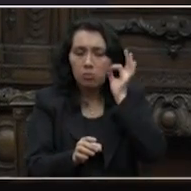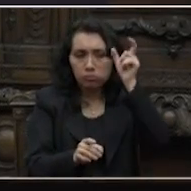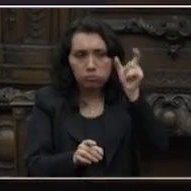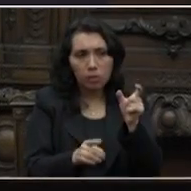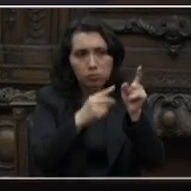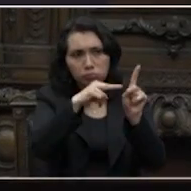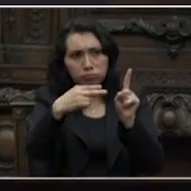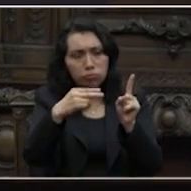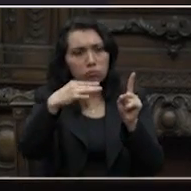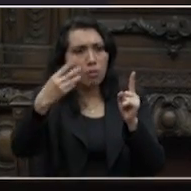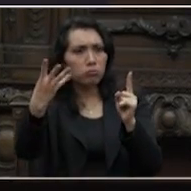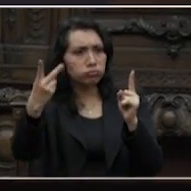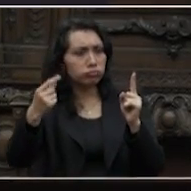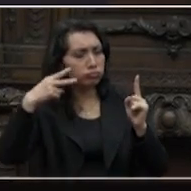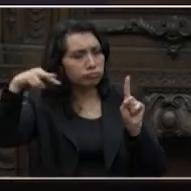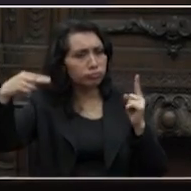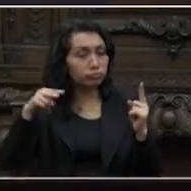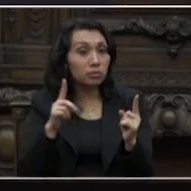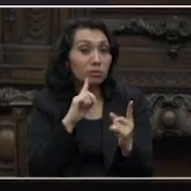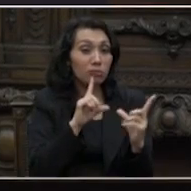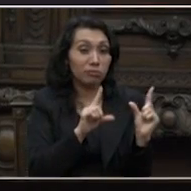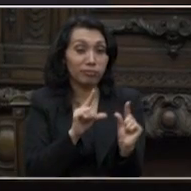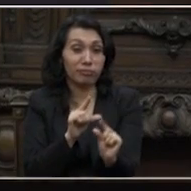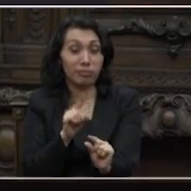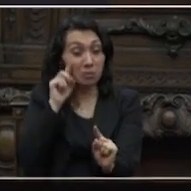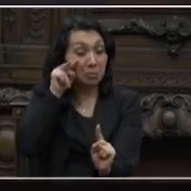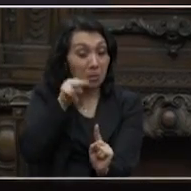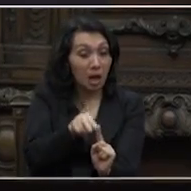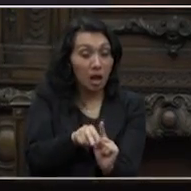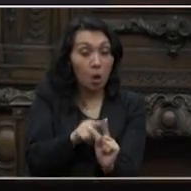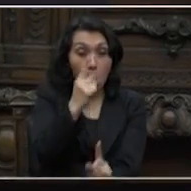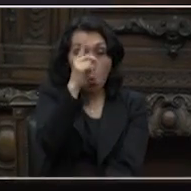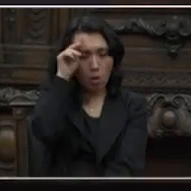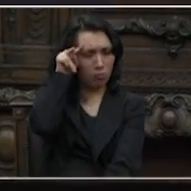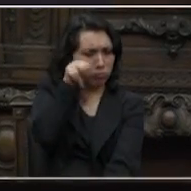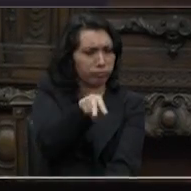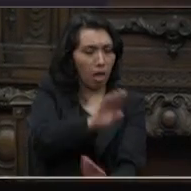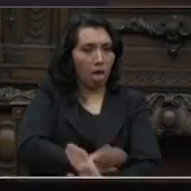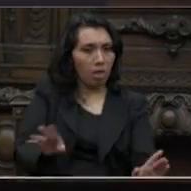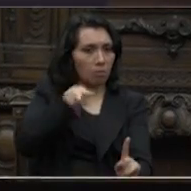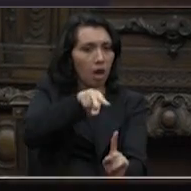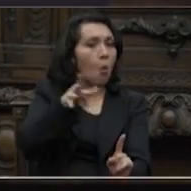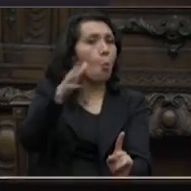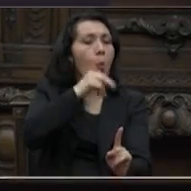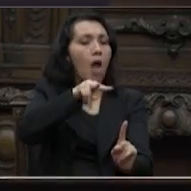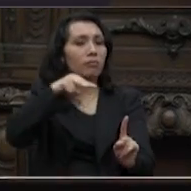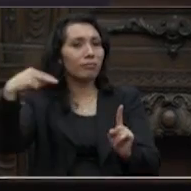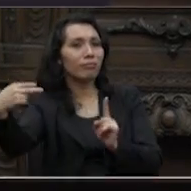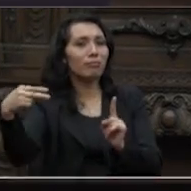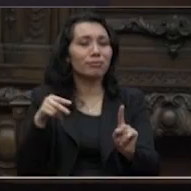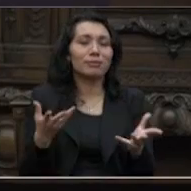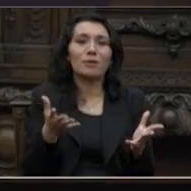Y por lo tanto, si es reduccionista esta mirada unidimensional, ¿verdad?, con no una